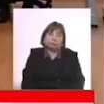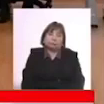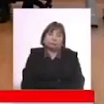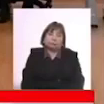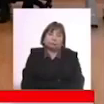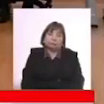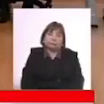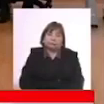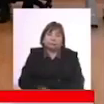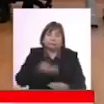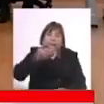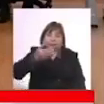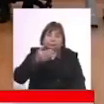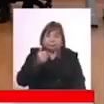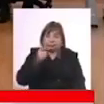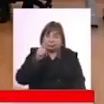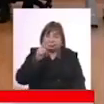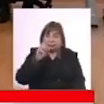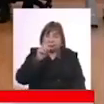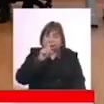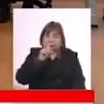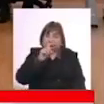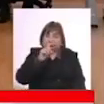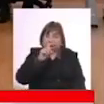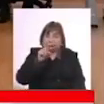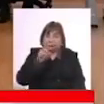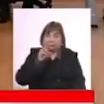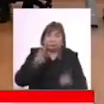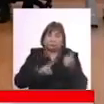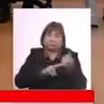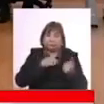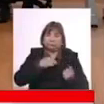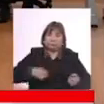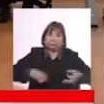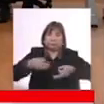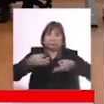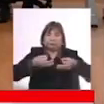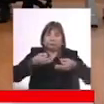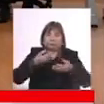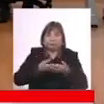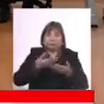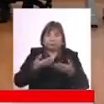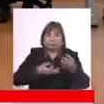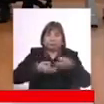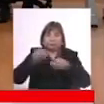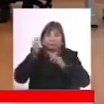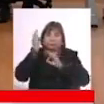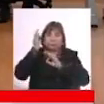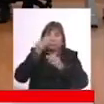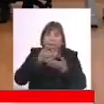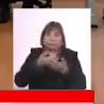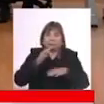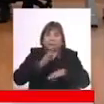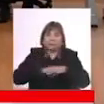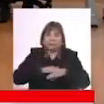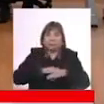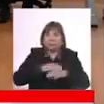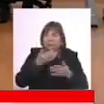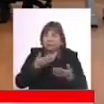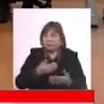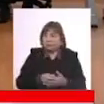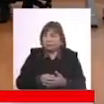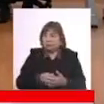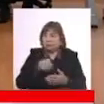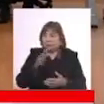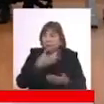le damos la palabra al señor Alex Alonso Contreras, viceministro de Economía del Ministerio de Economía y Finanzas, para exponer su opinión respecto al predictamen